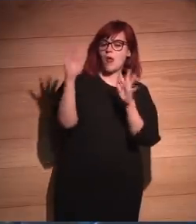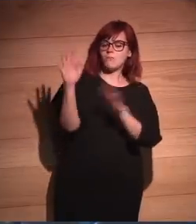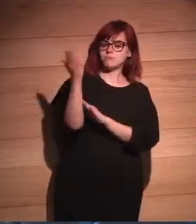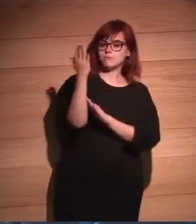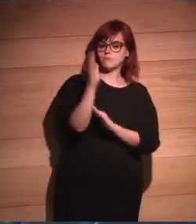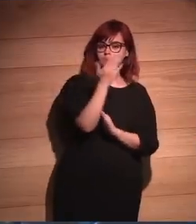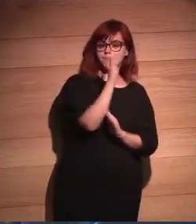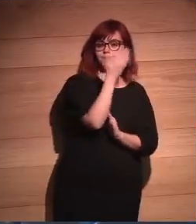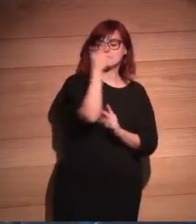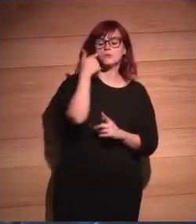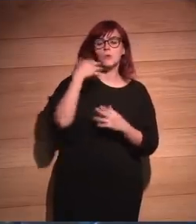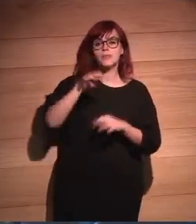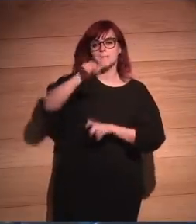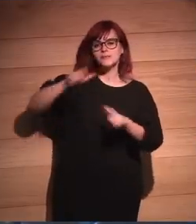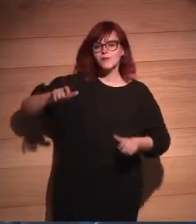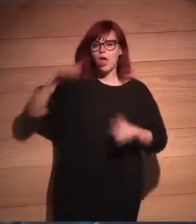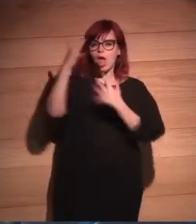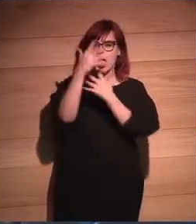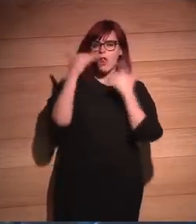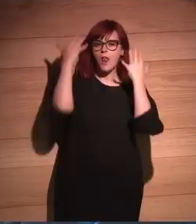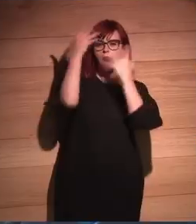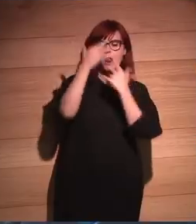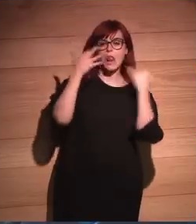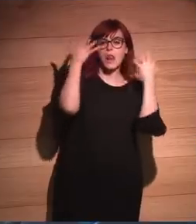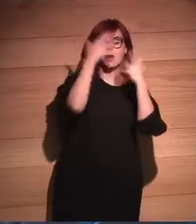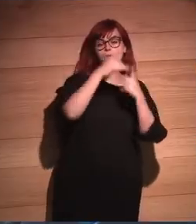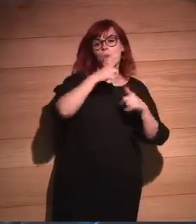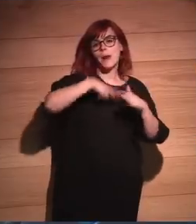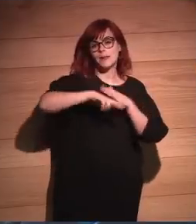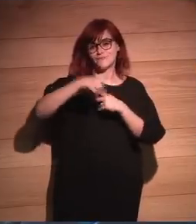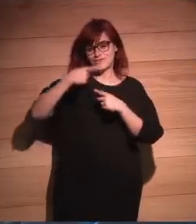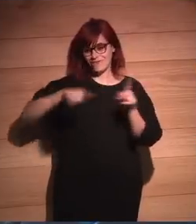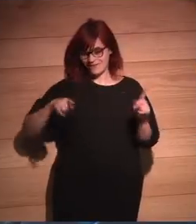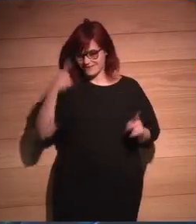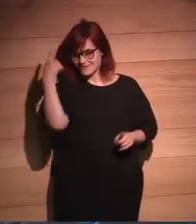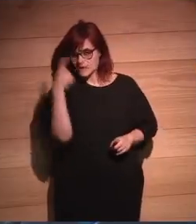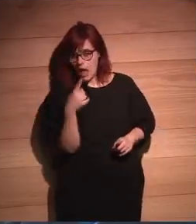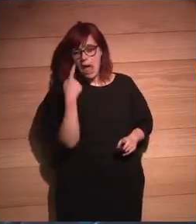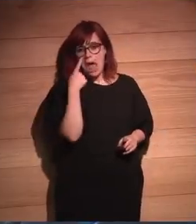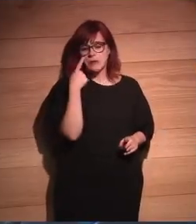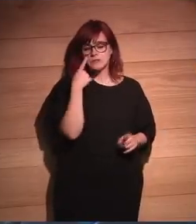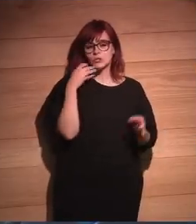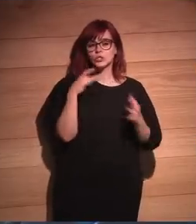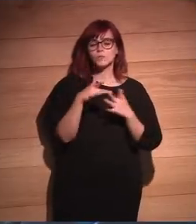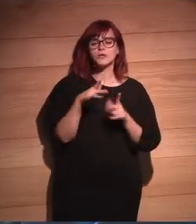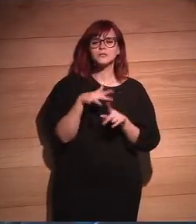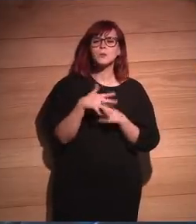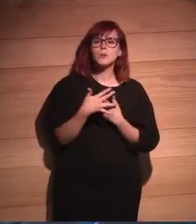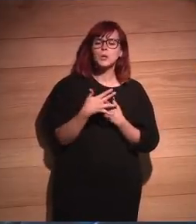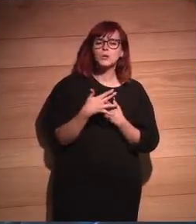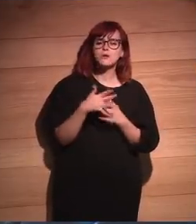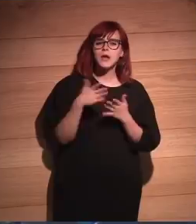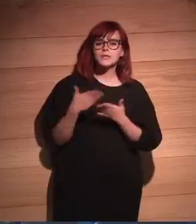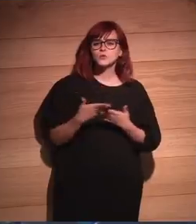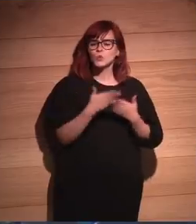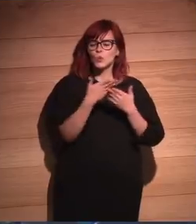encontrando, manipular a la gente a través de diferentes recursos. Como sabemos, lo hemos visto a través del caso que es un estudio de